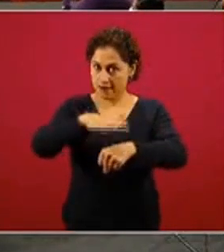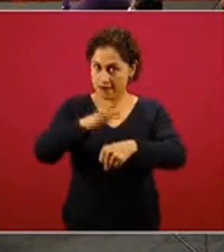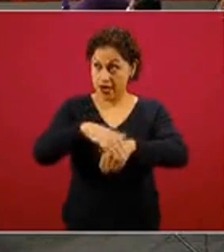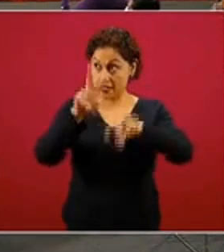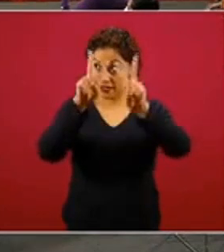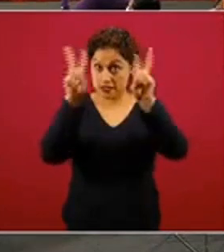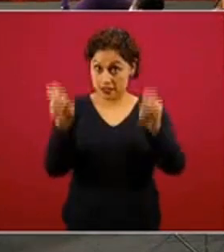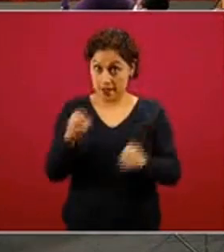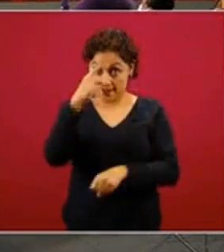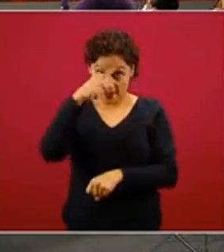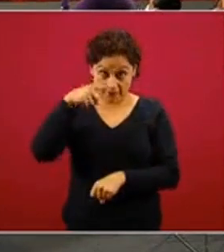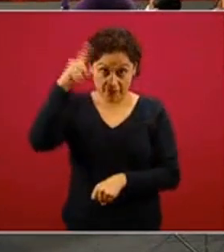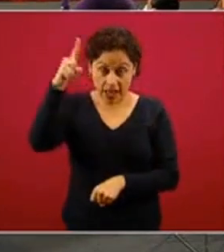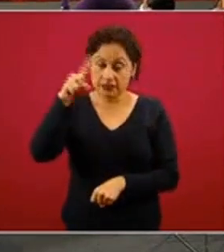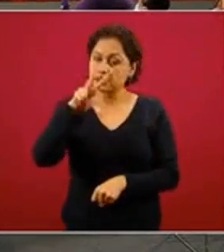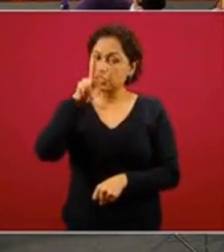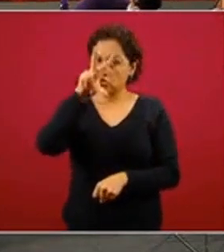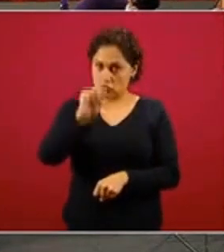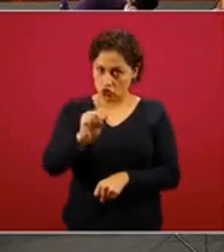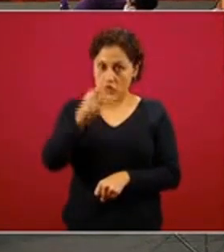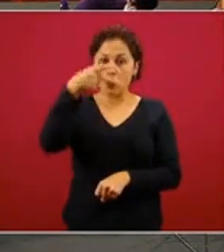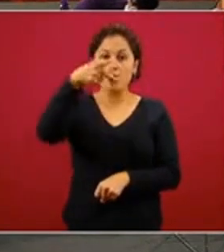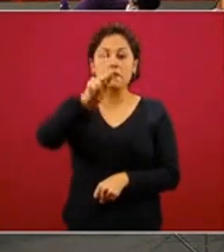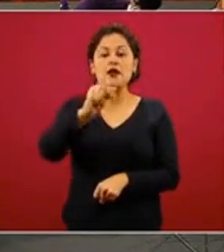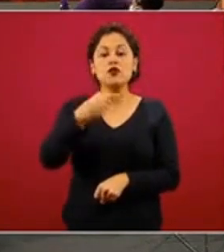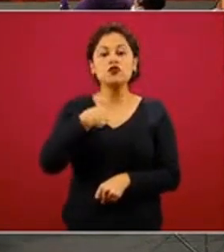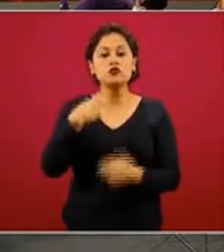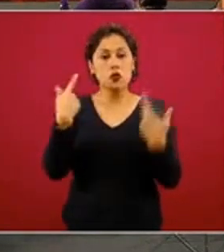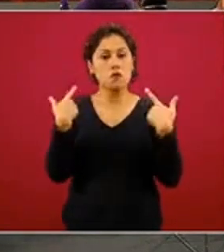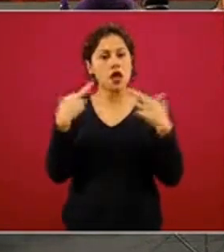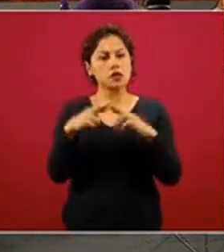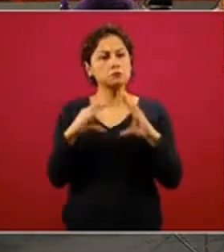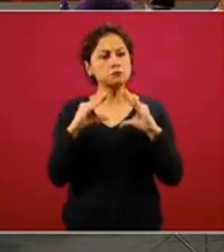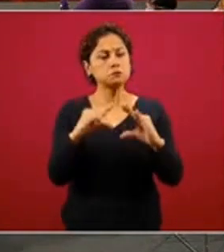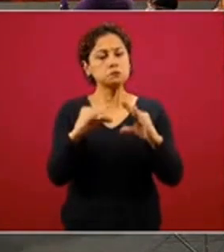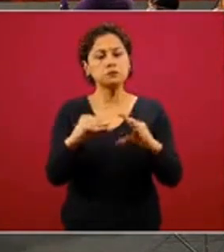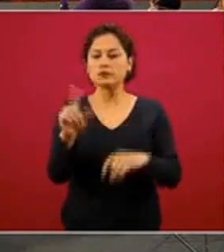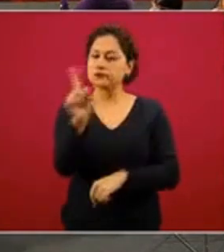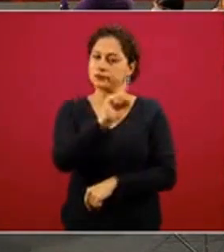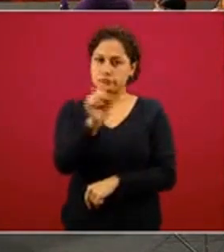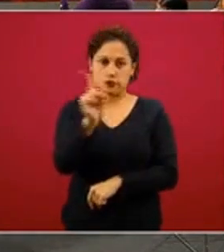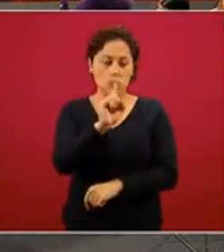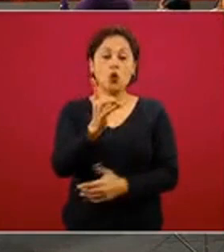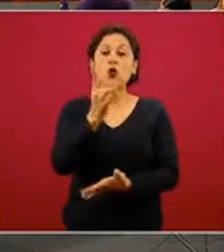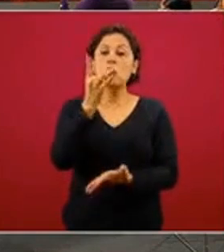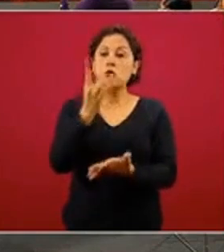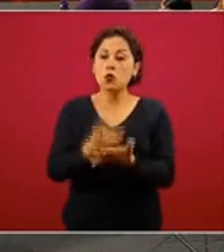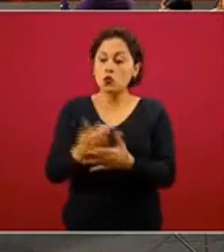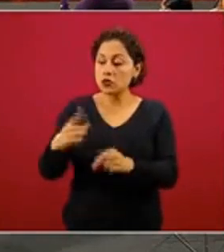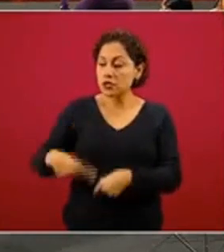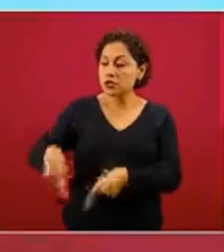dar clases, ¿sí? Sino a presentar pues unos cuantos de los